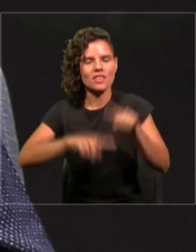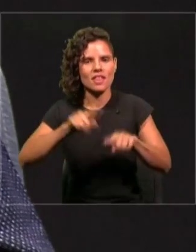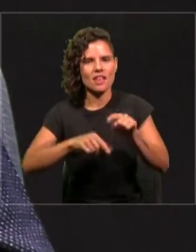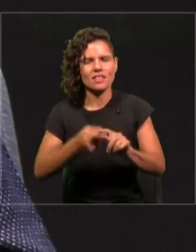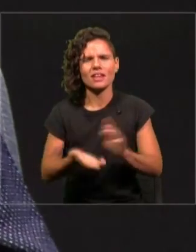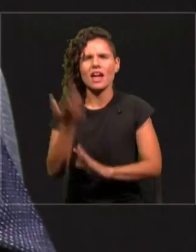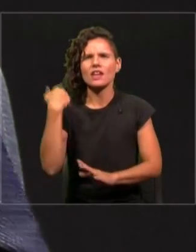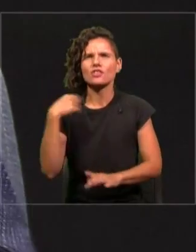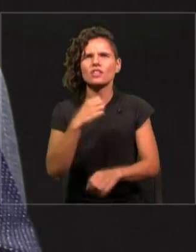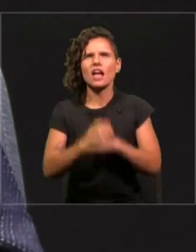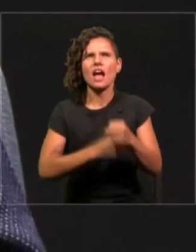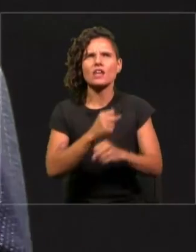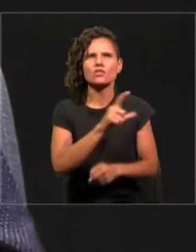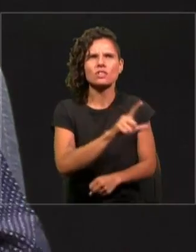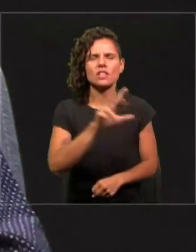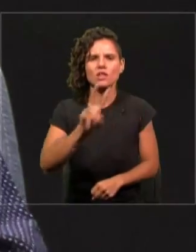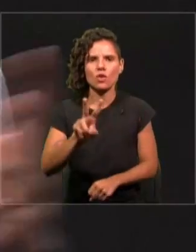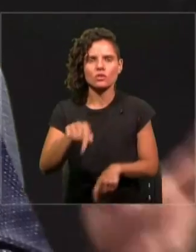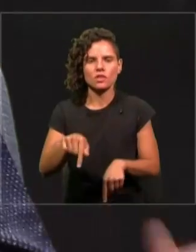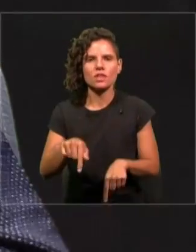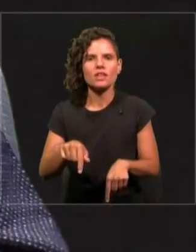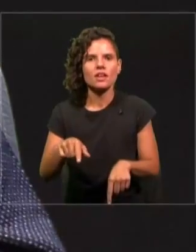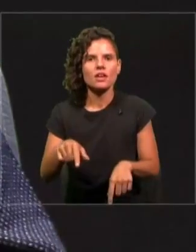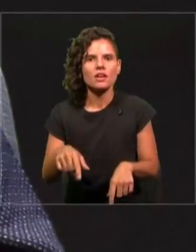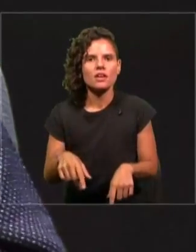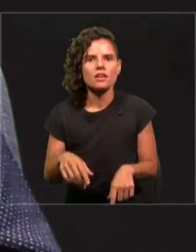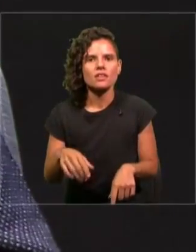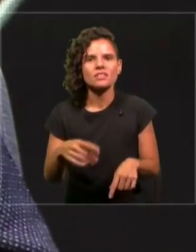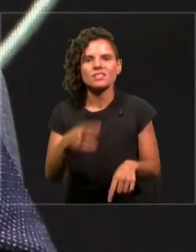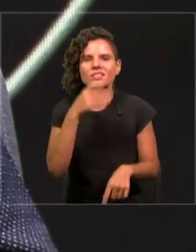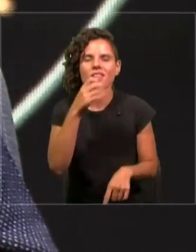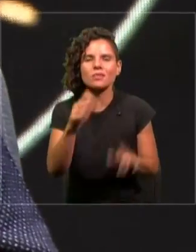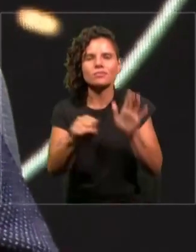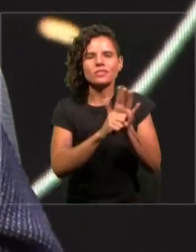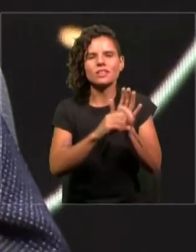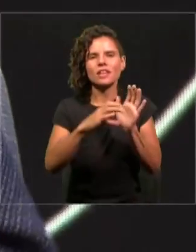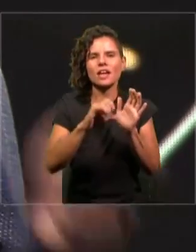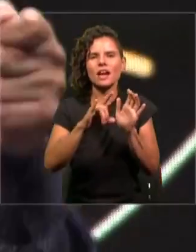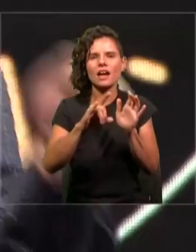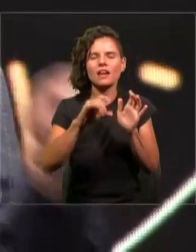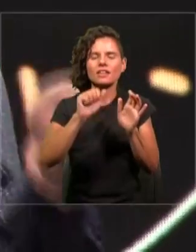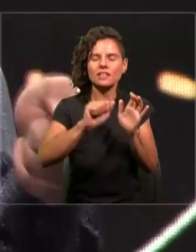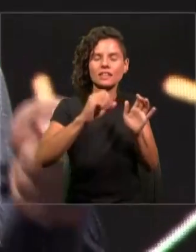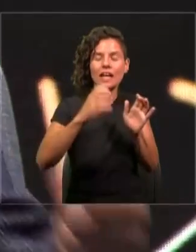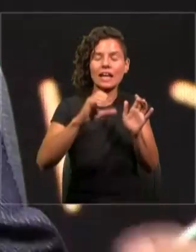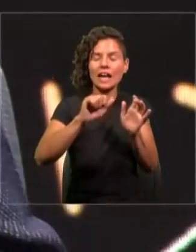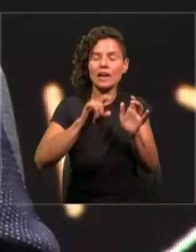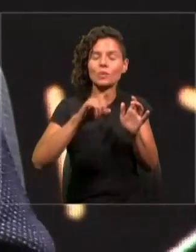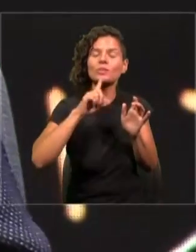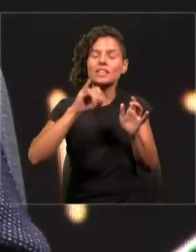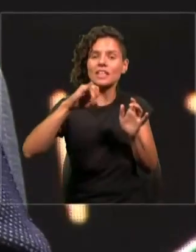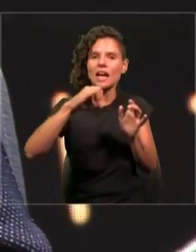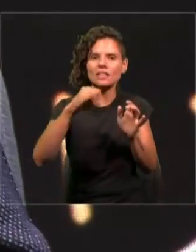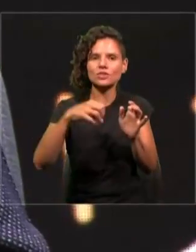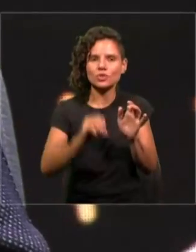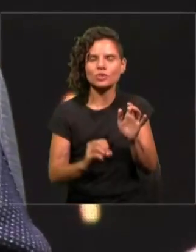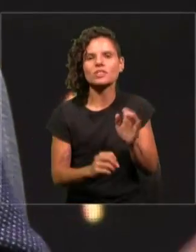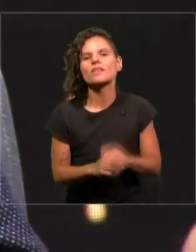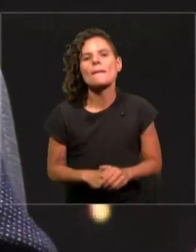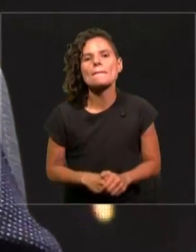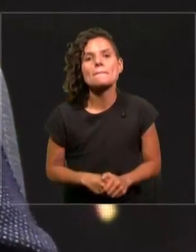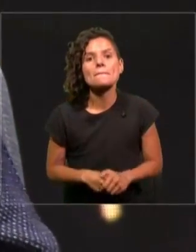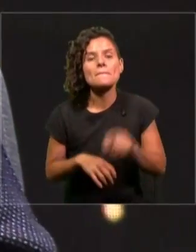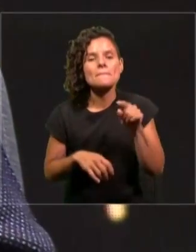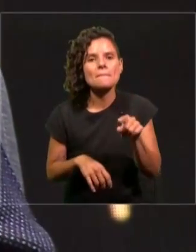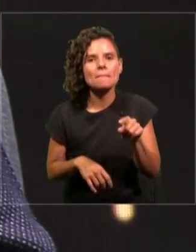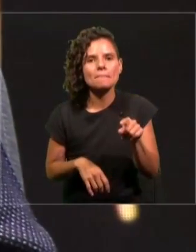año 72, ¿no? Que va a ser el cautinazo, como se le va a denominar. Pero él se da cuenta en ese momento, ¿no? En que no